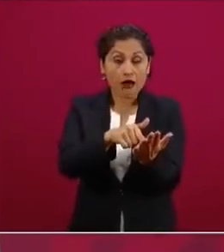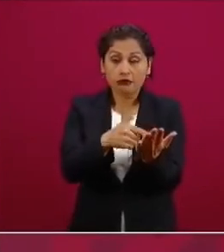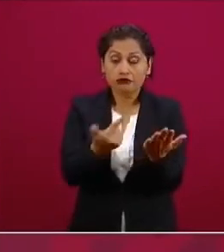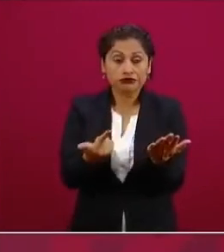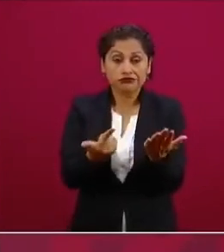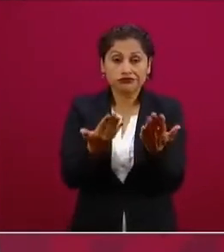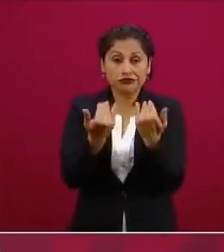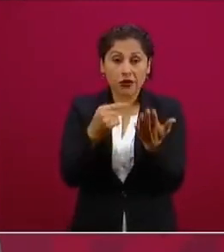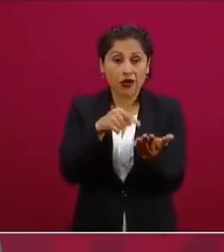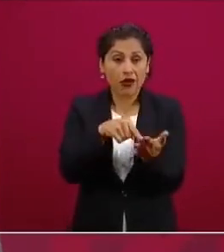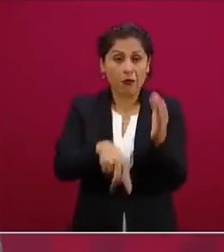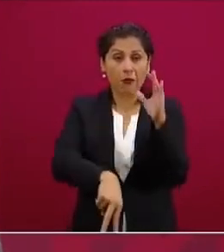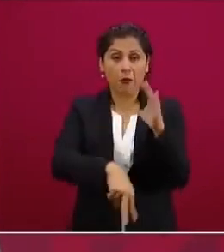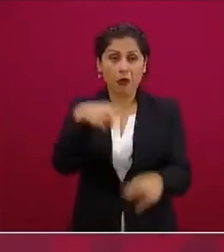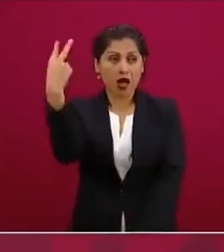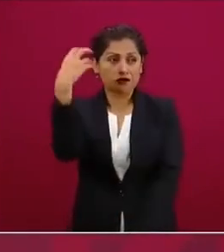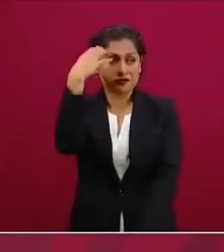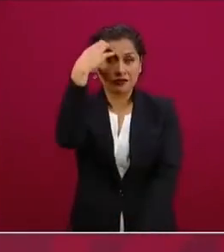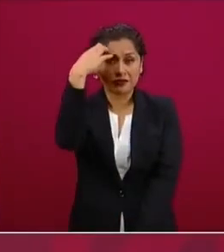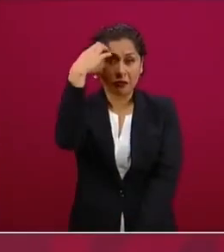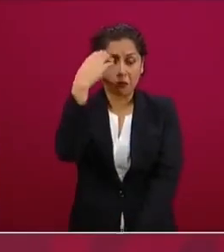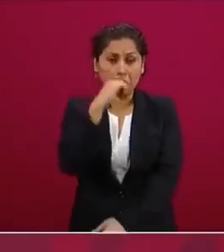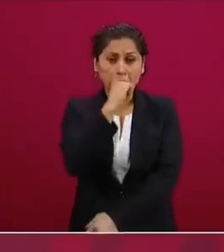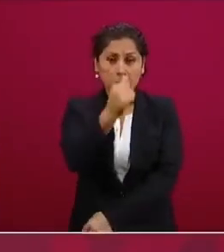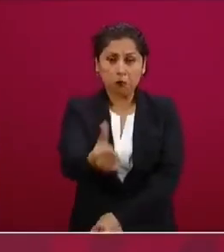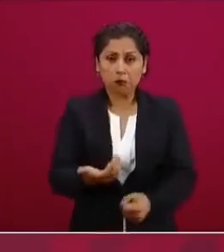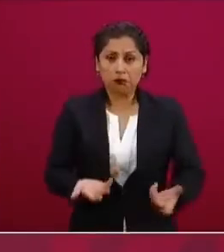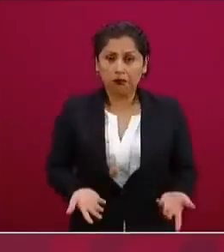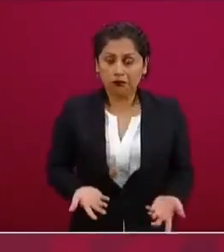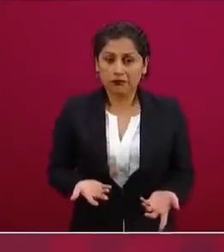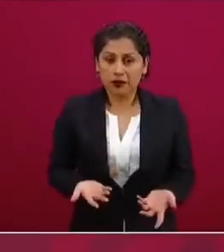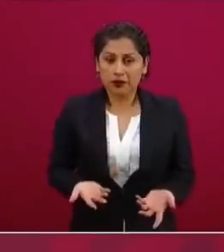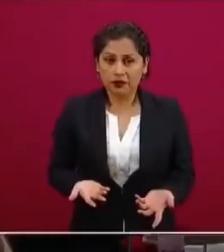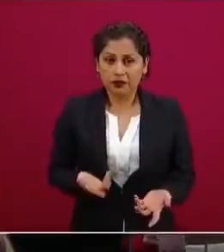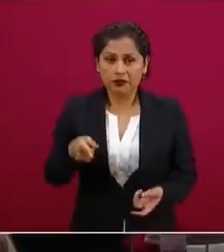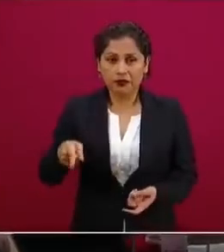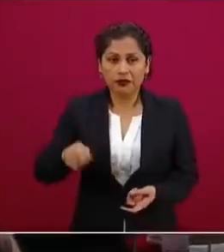análisis de lo que pasaba antes.